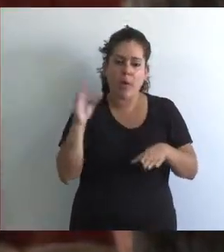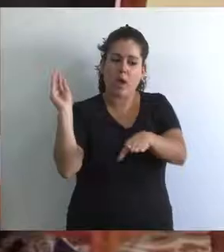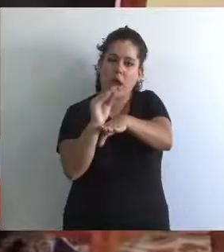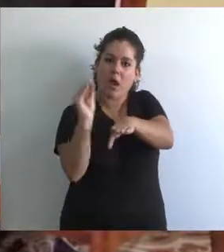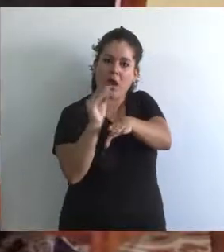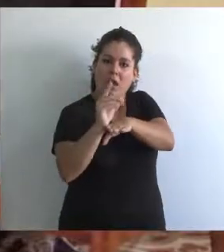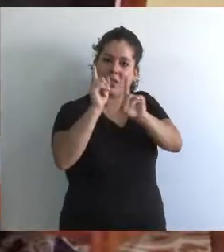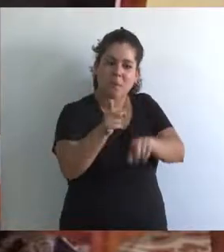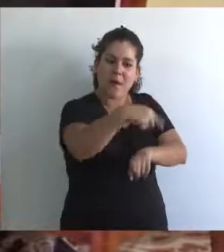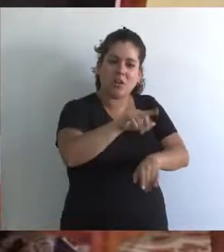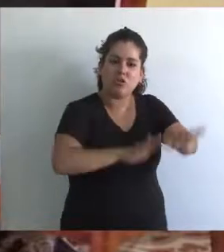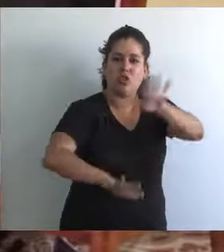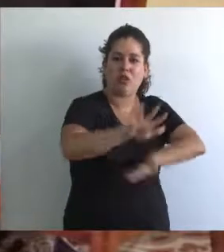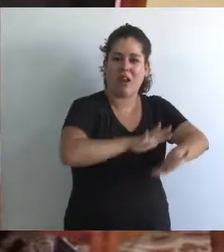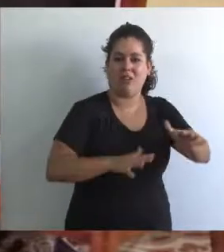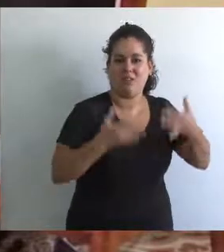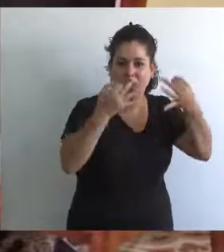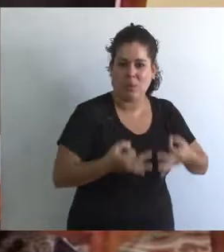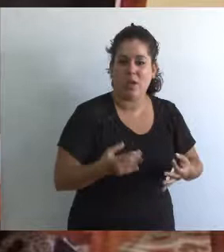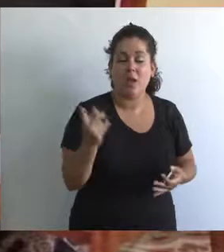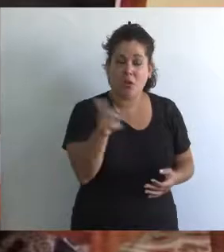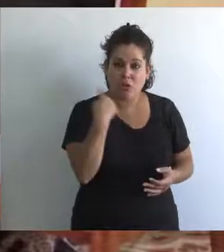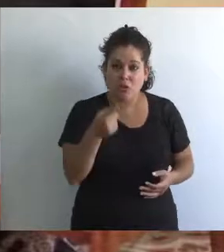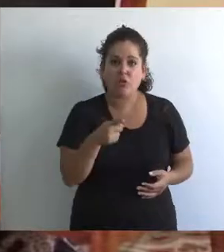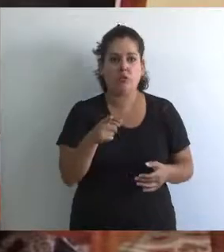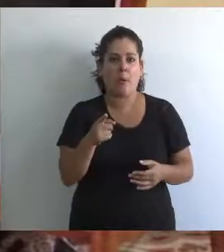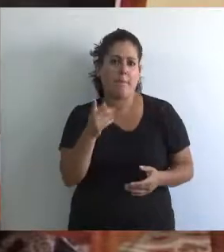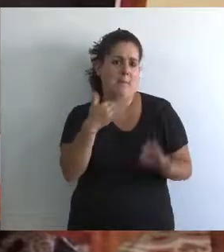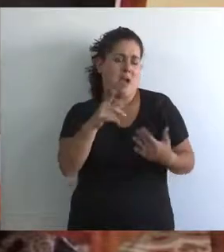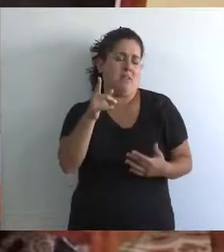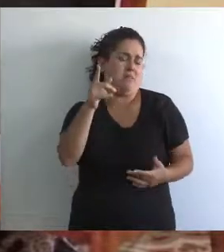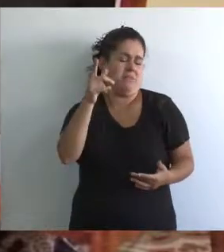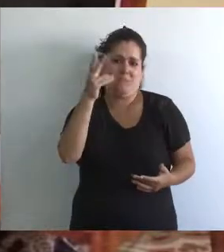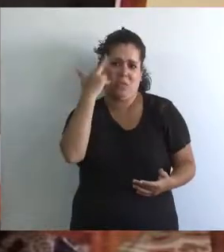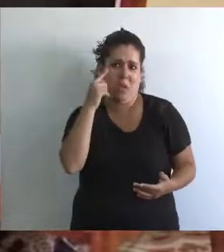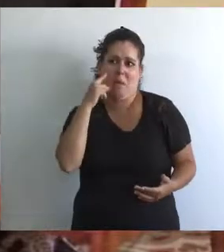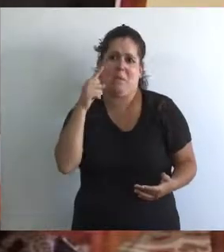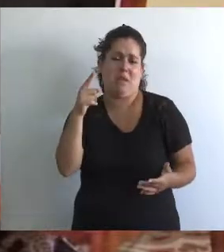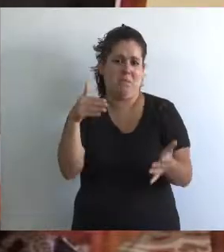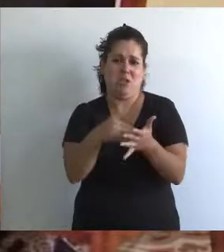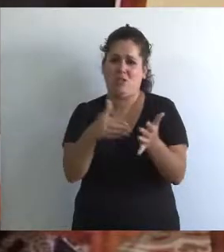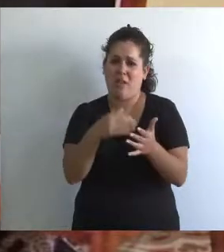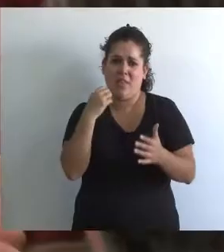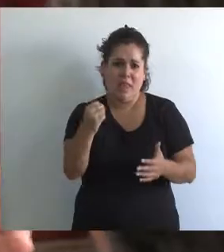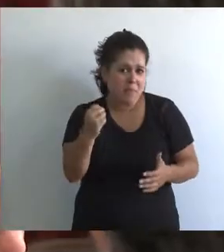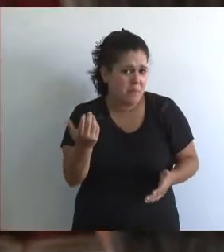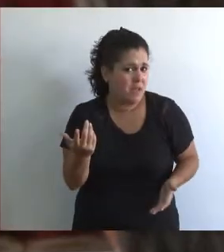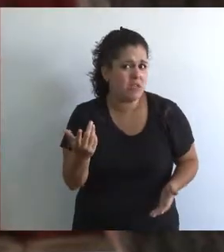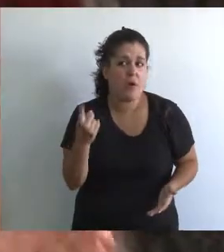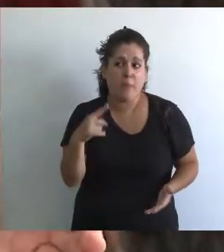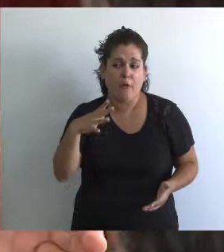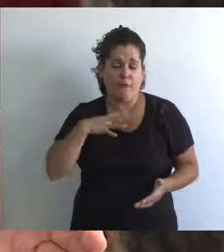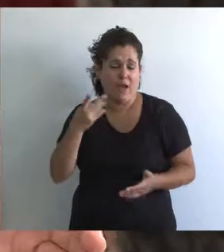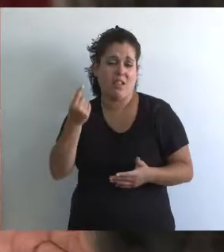clubes se organicen, y si el gobierno y nosotros financiamos con más de 1.000 millones de pesos fútbol para todos, bueno, ¿cómo no vamos a discutir